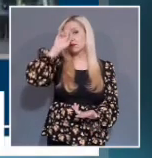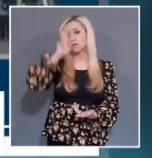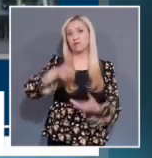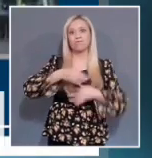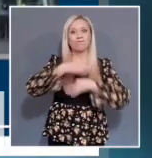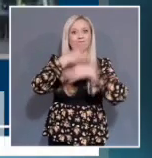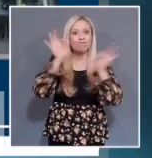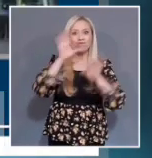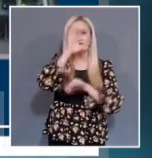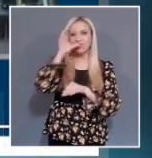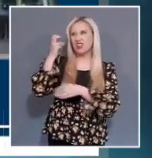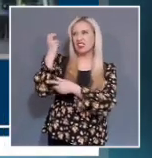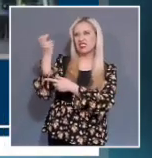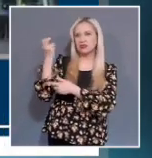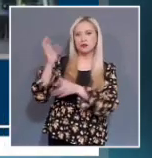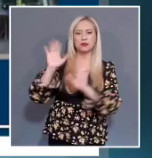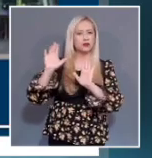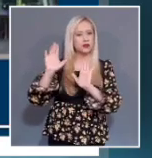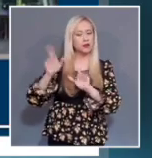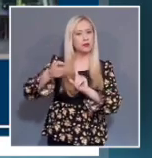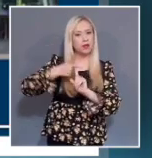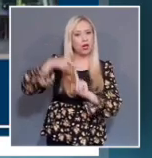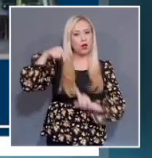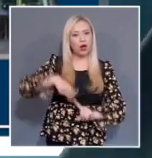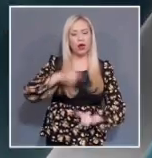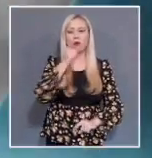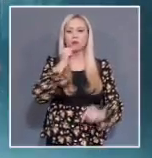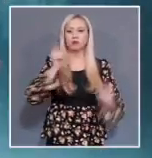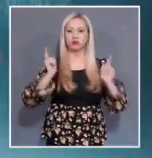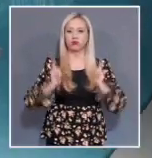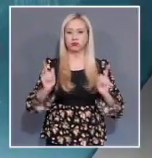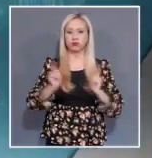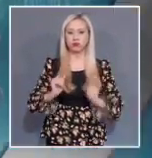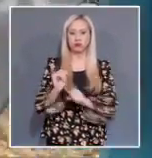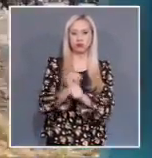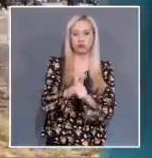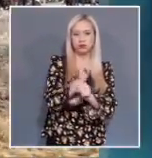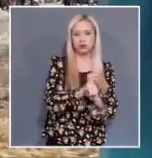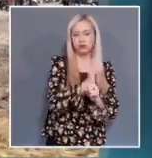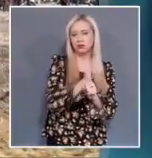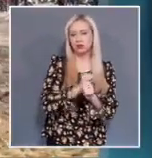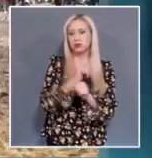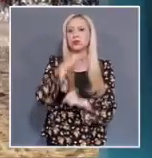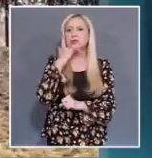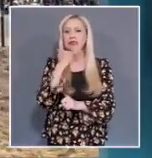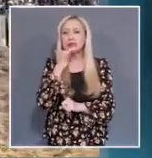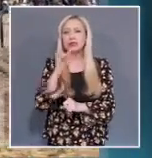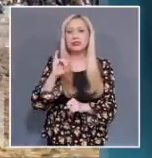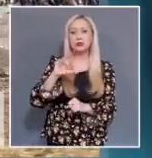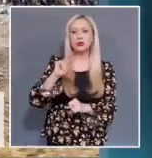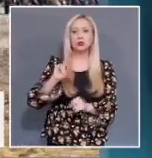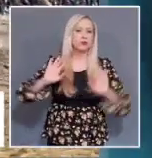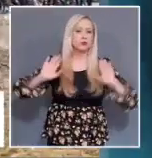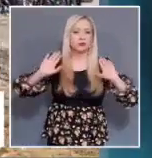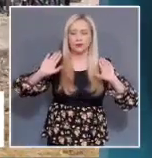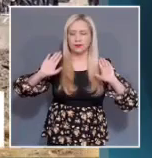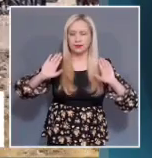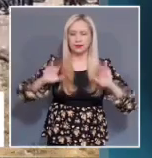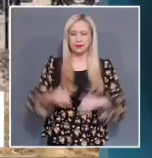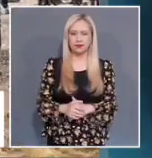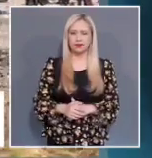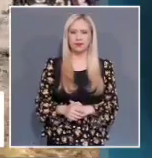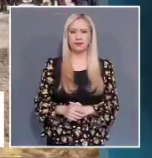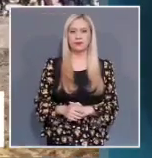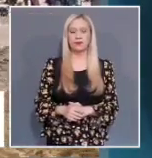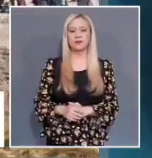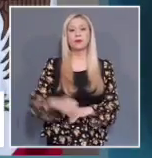en relación a la investigación en su contra por presunta corrupción. Ante el fin del título 42, el embajador de